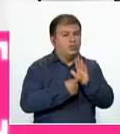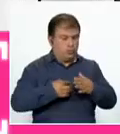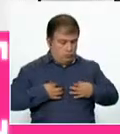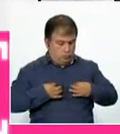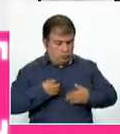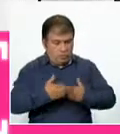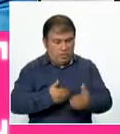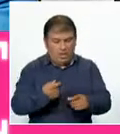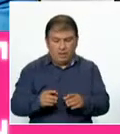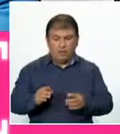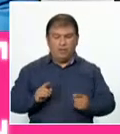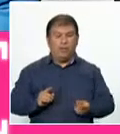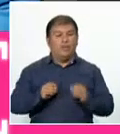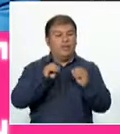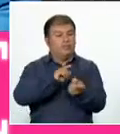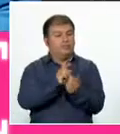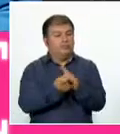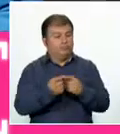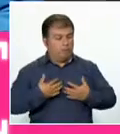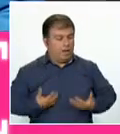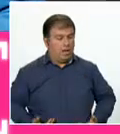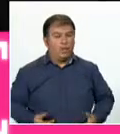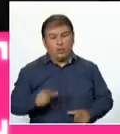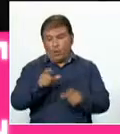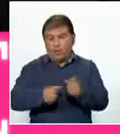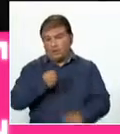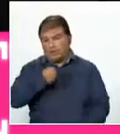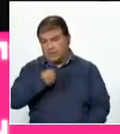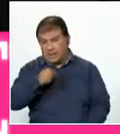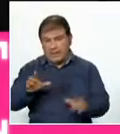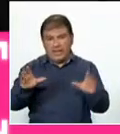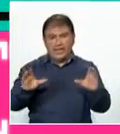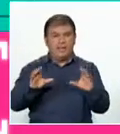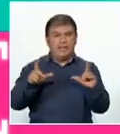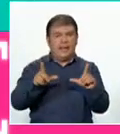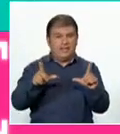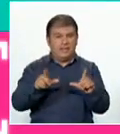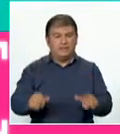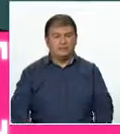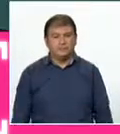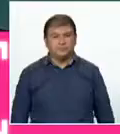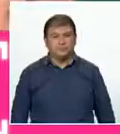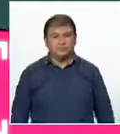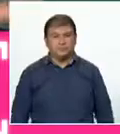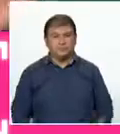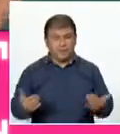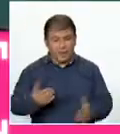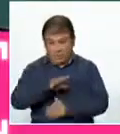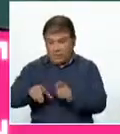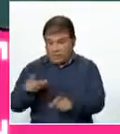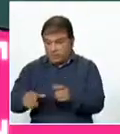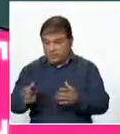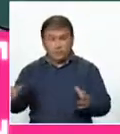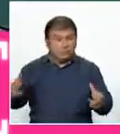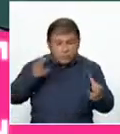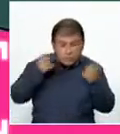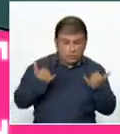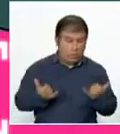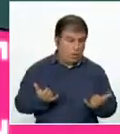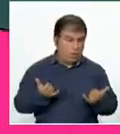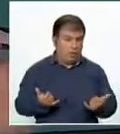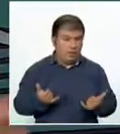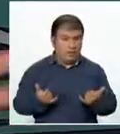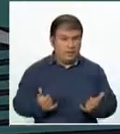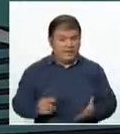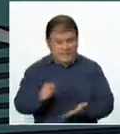colecciones vistiendo a todas las figuras de nuestro canal. Entonces, a todas las personas que me están escuchando en este